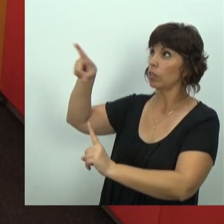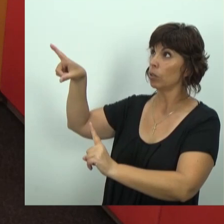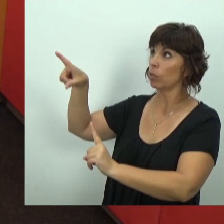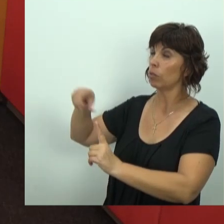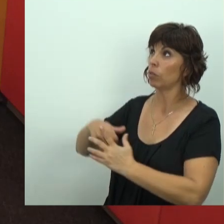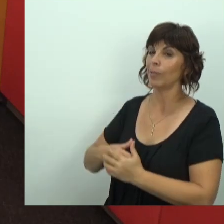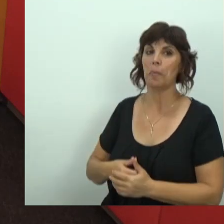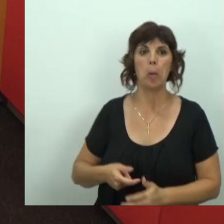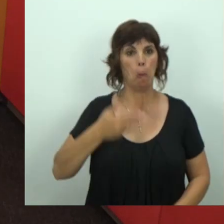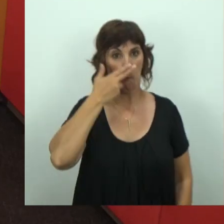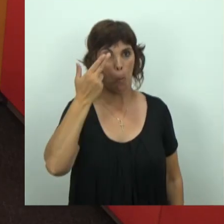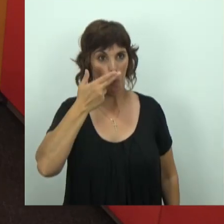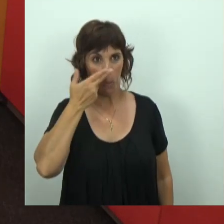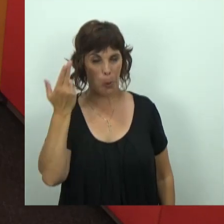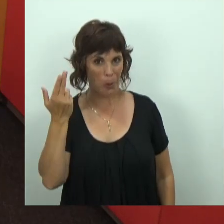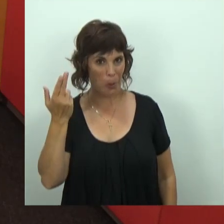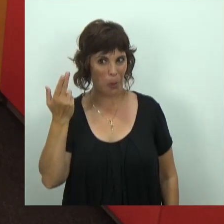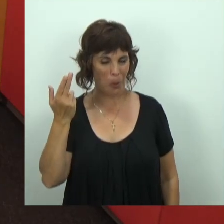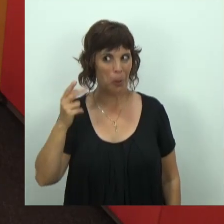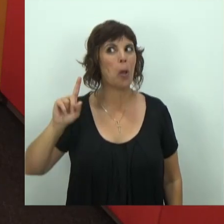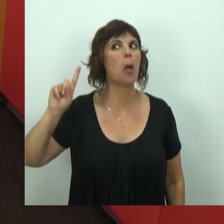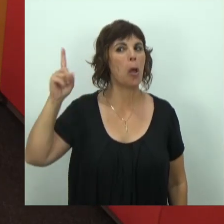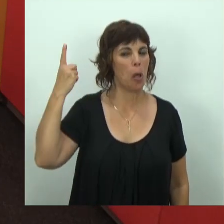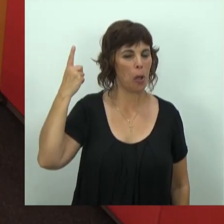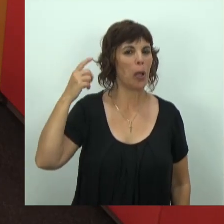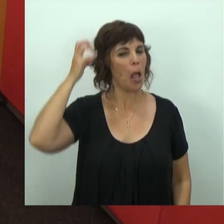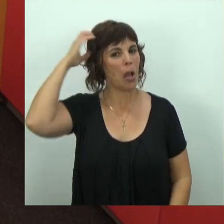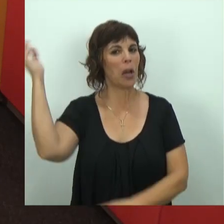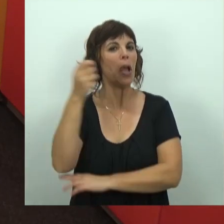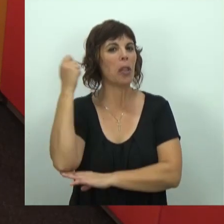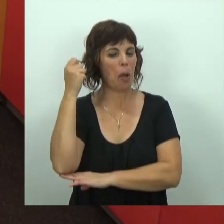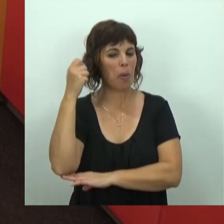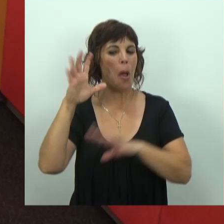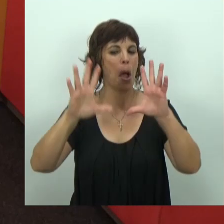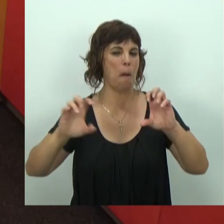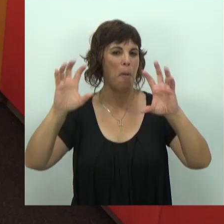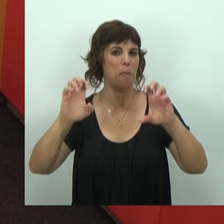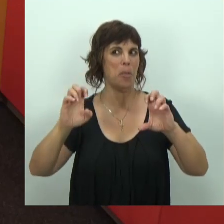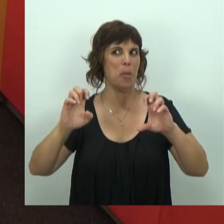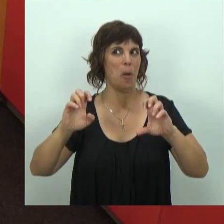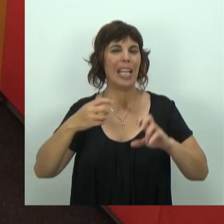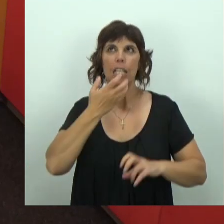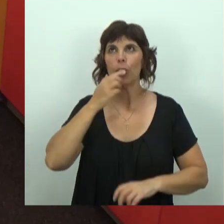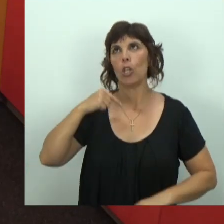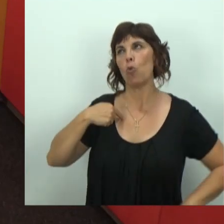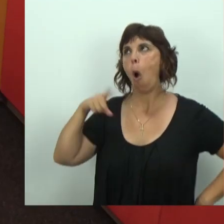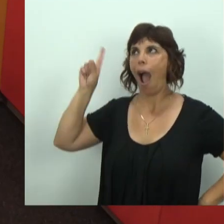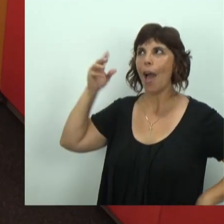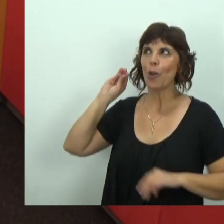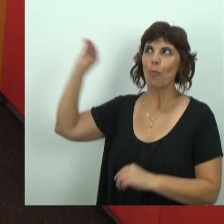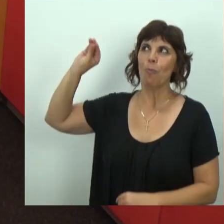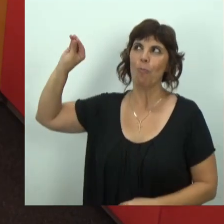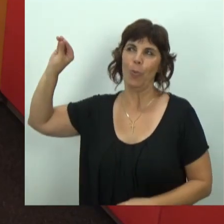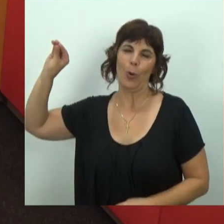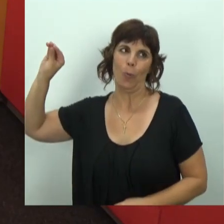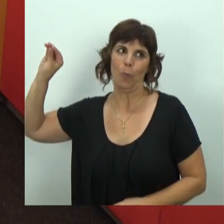aprendido que Dios solo contesta a las cosas que le preguntas. Y David ya dijo, ¿ah, sí? Pues espérame. Primero, ¿quieres que le